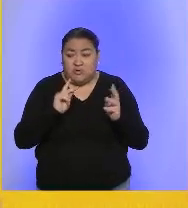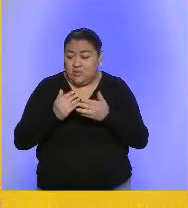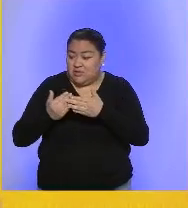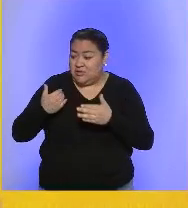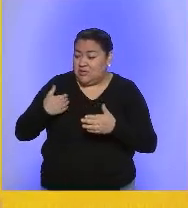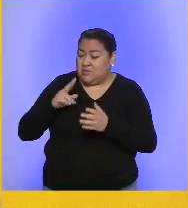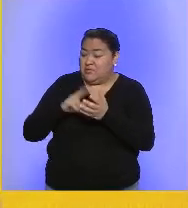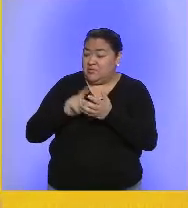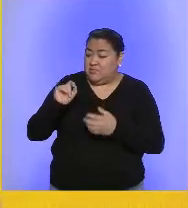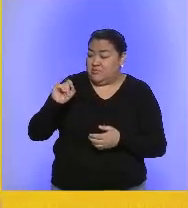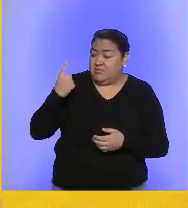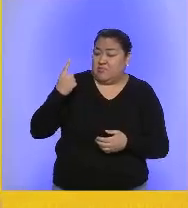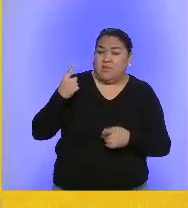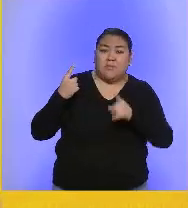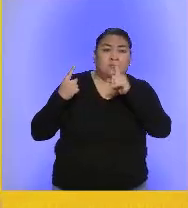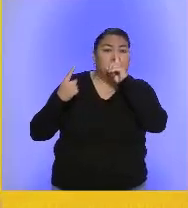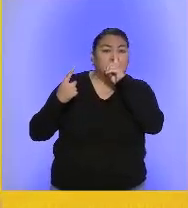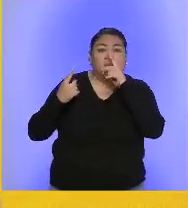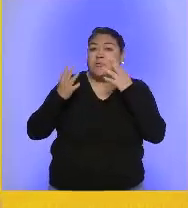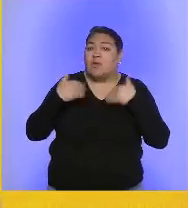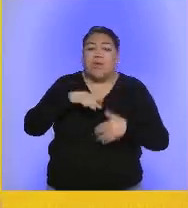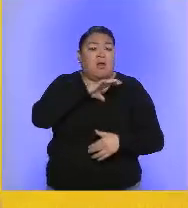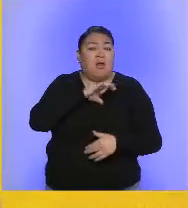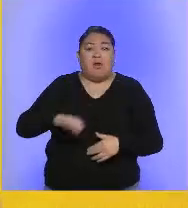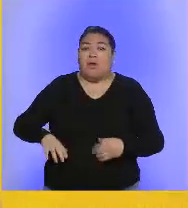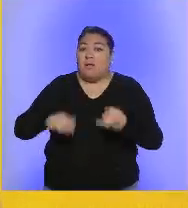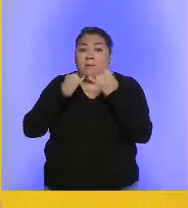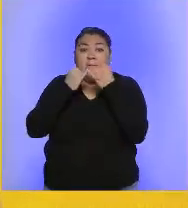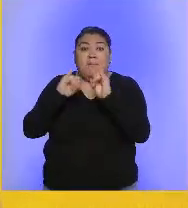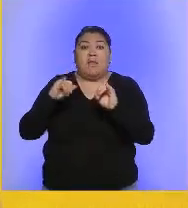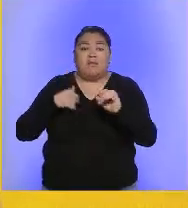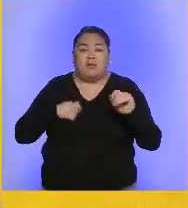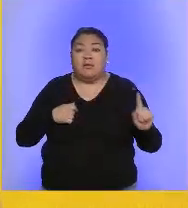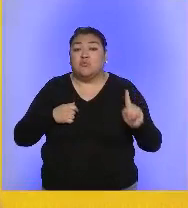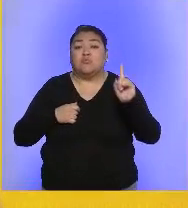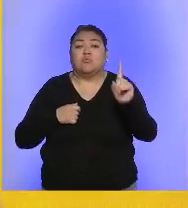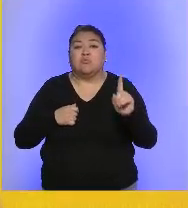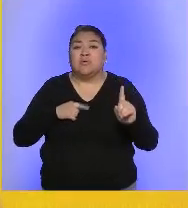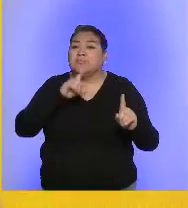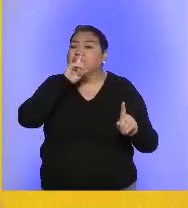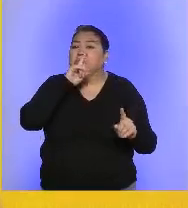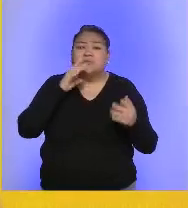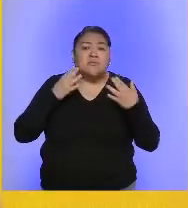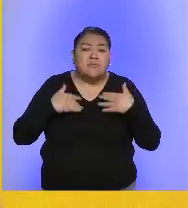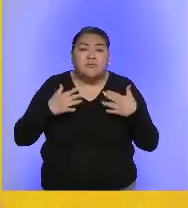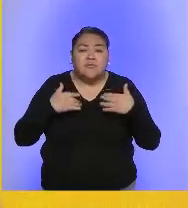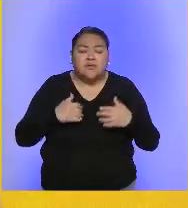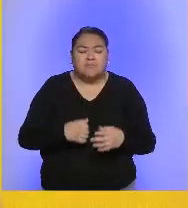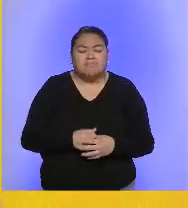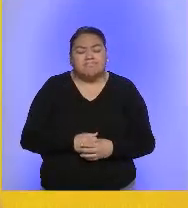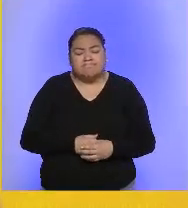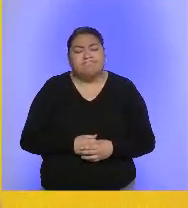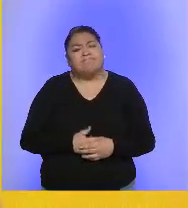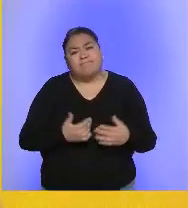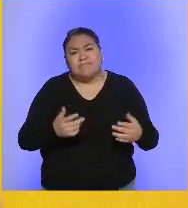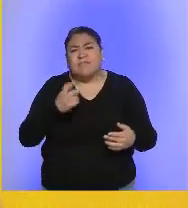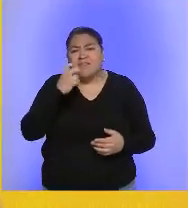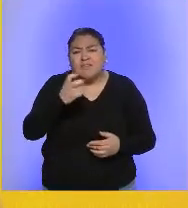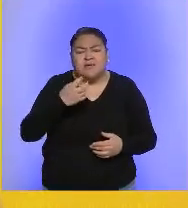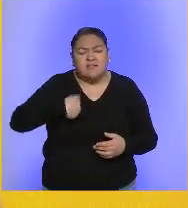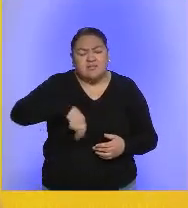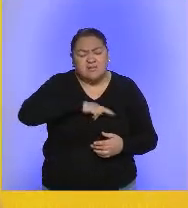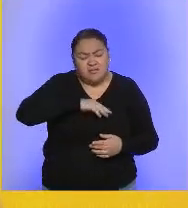candidatos independientes. Y, por tanto, creo que un primer reto es reflexionar por qué